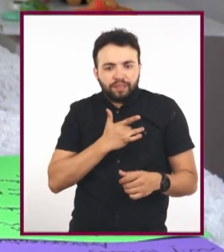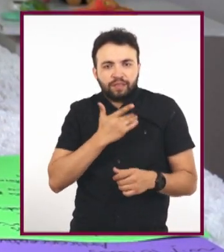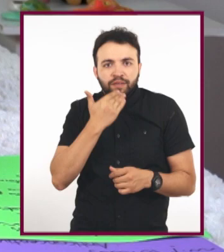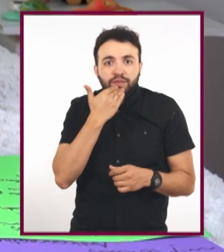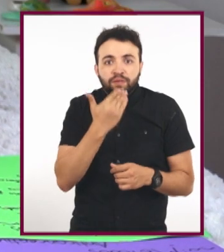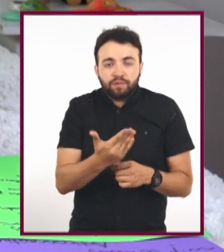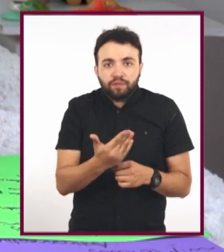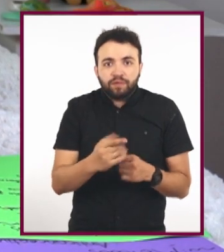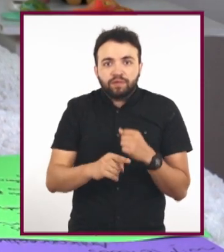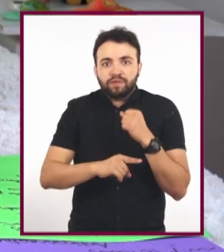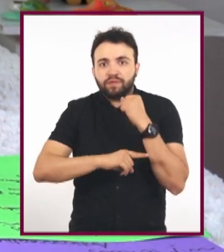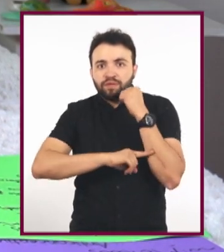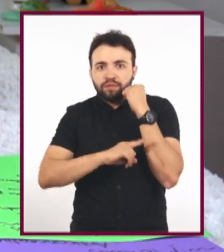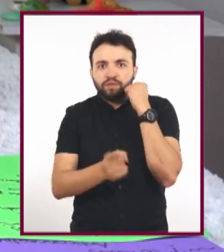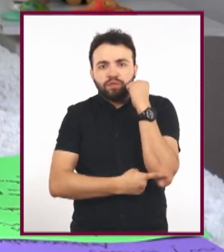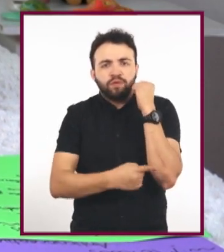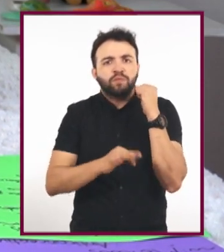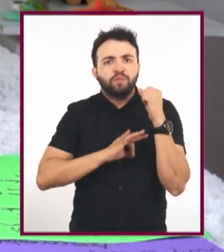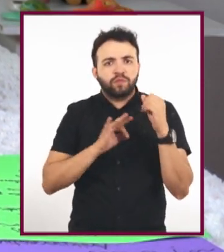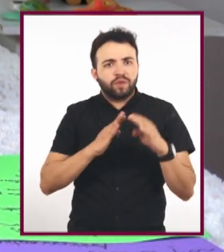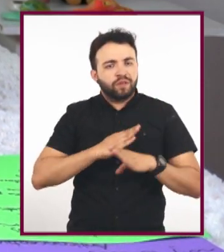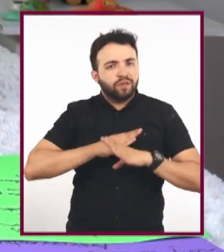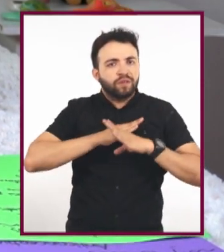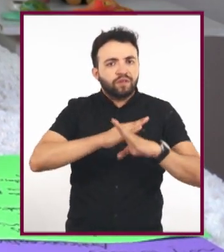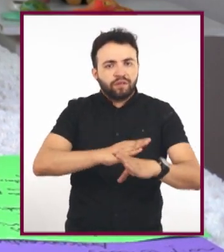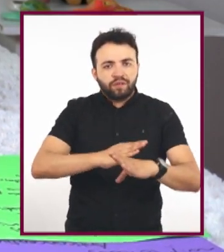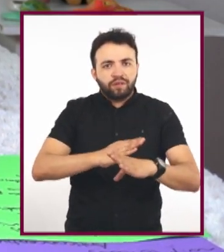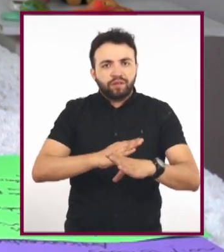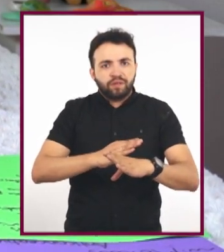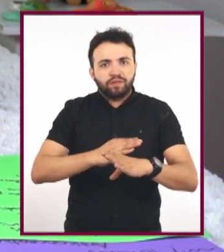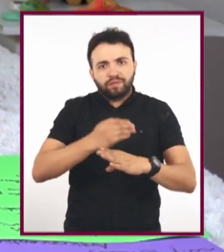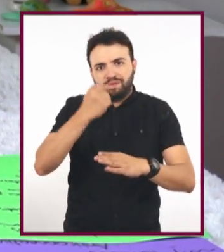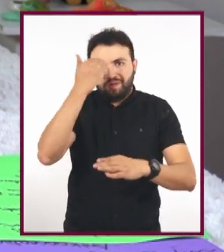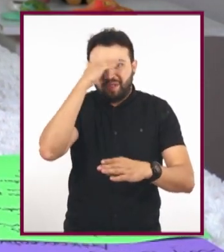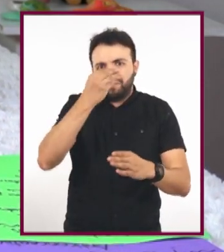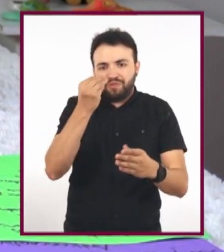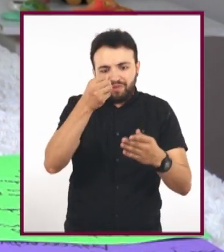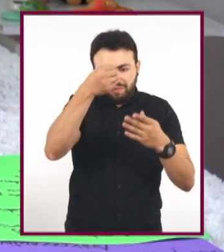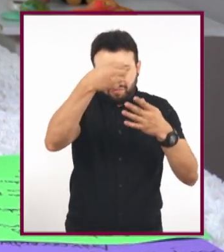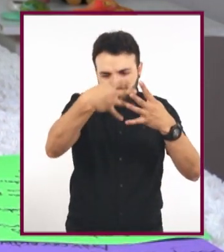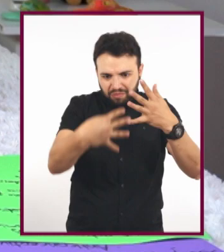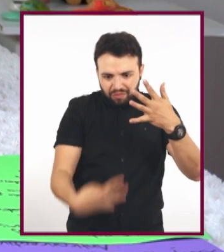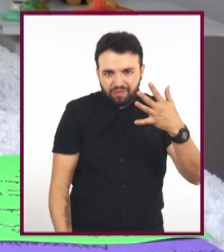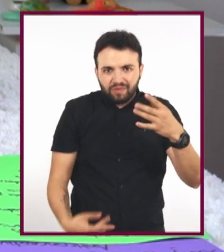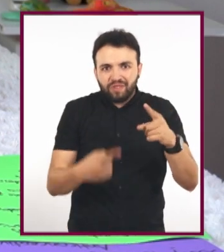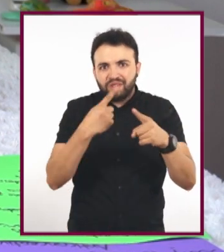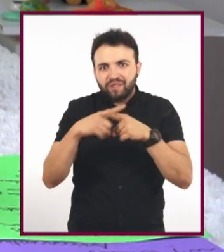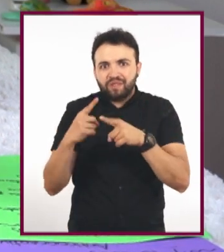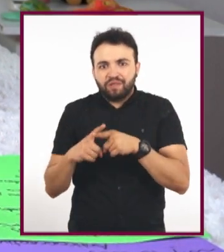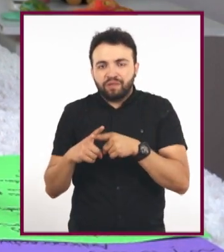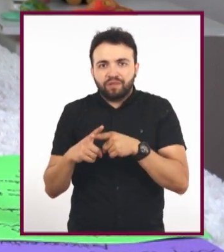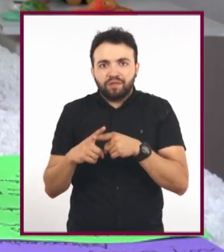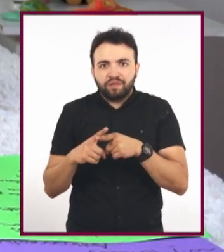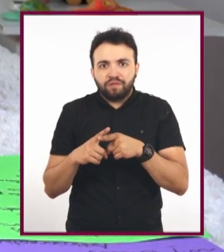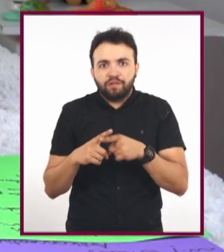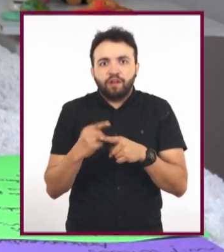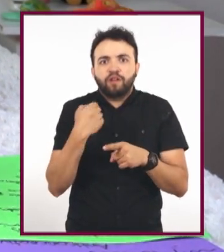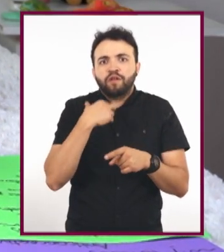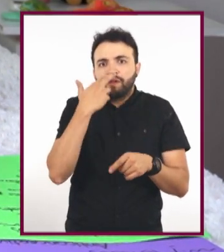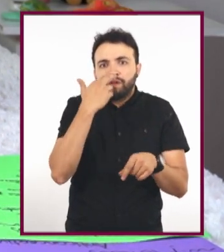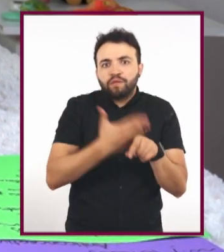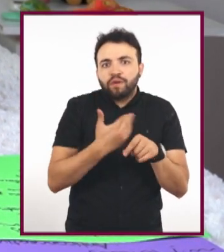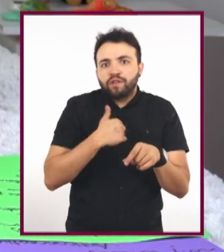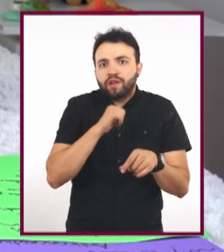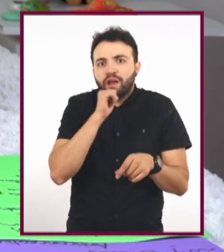una campaña donde demos a conocer estos derechos. Me parece súper importante. No se vale que en